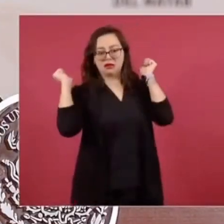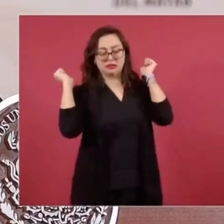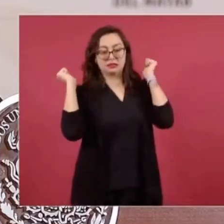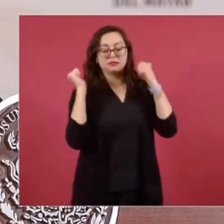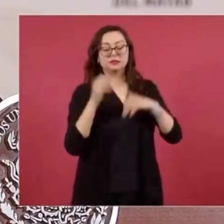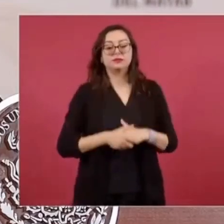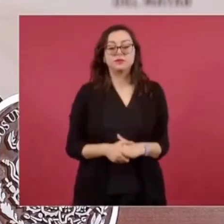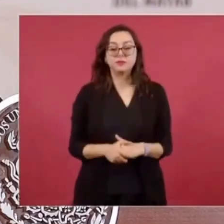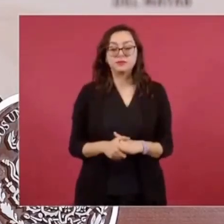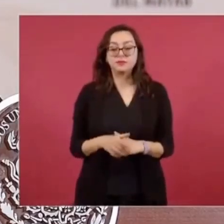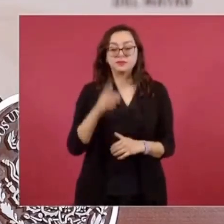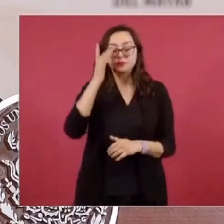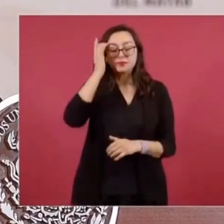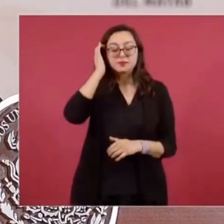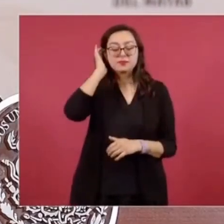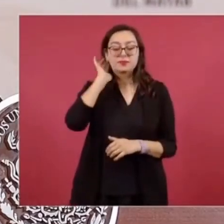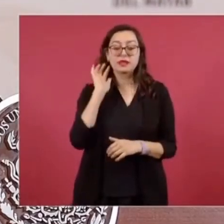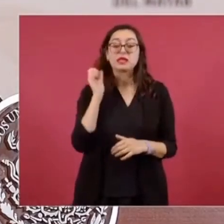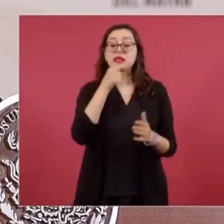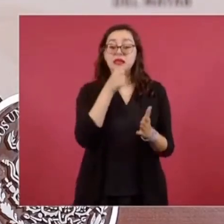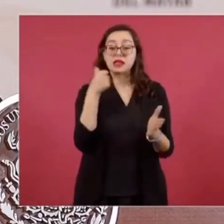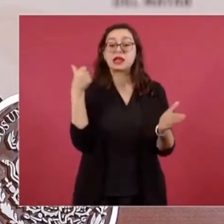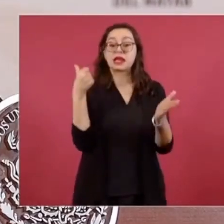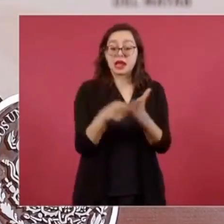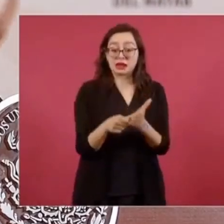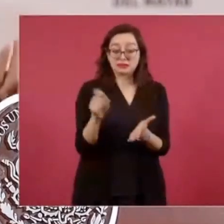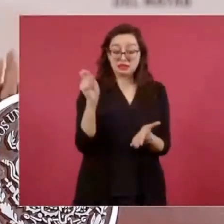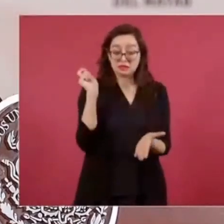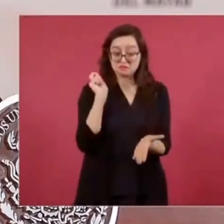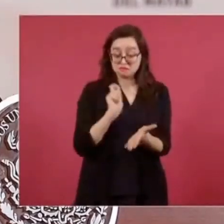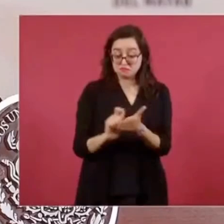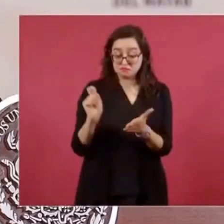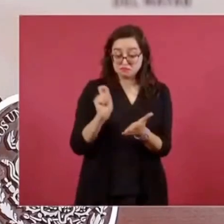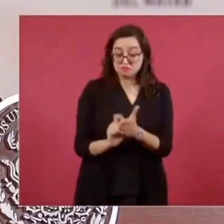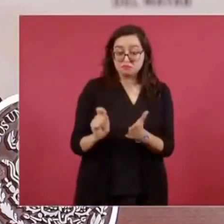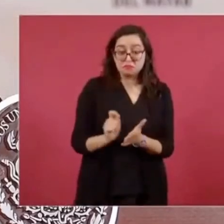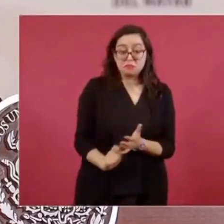Al final de esa carta, Limantour, sin proponérselo,